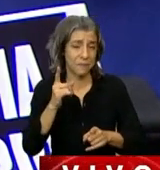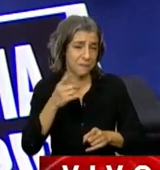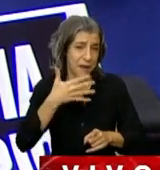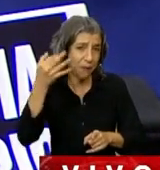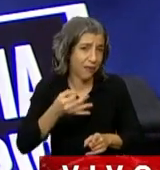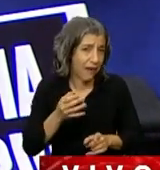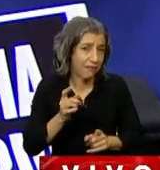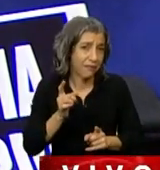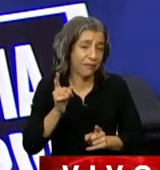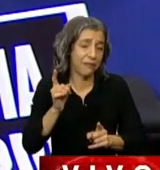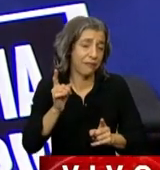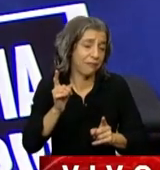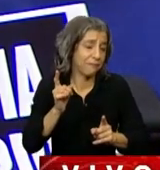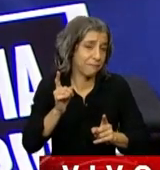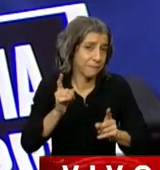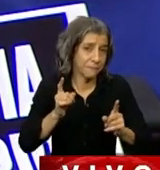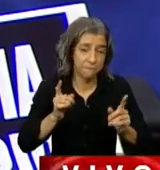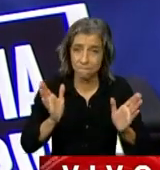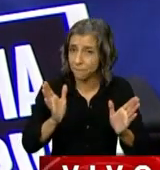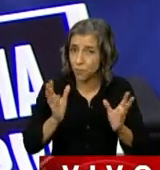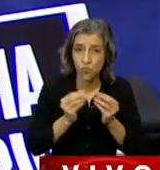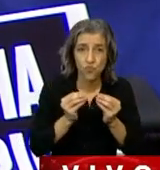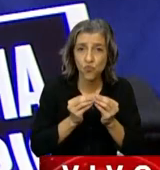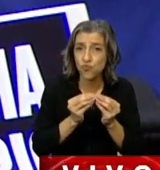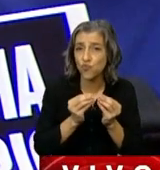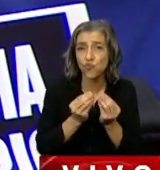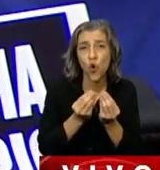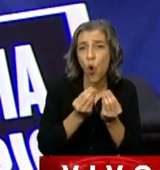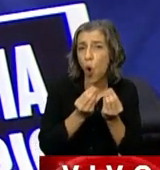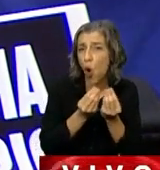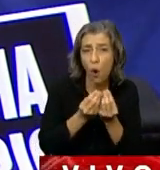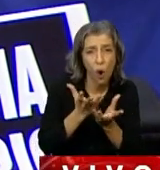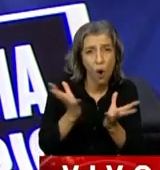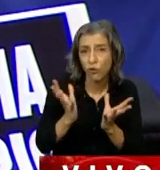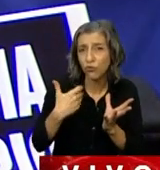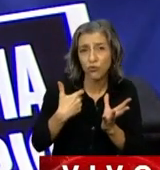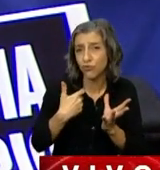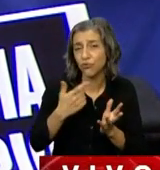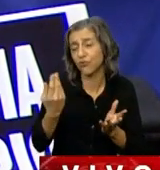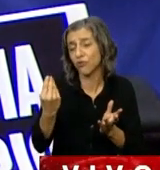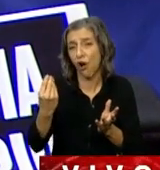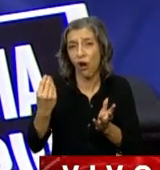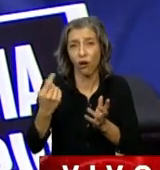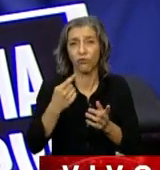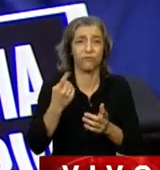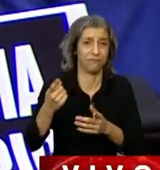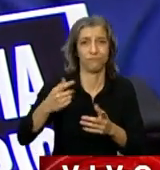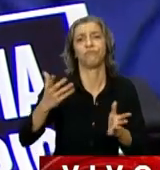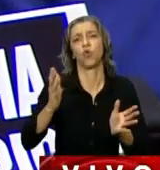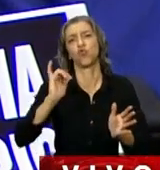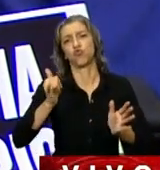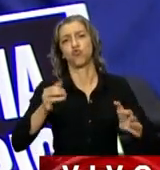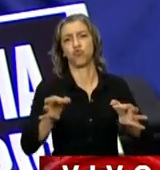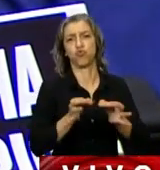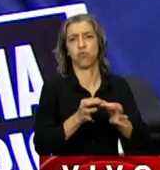resto se dedicó a maltratar a los propios soldados. Y todavía hoy siguen pendientes